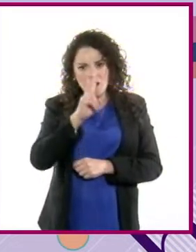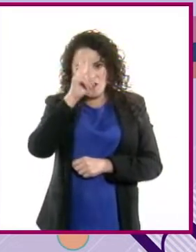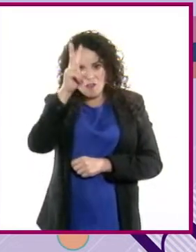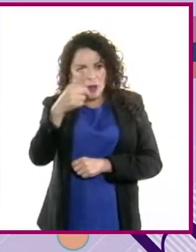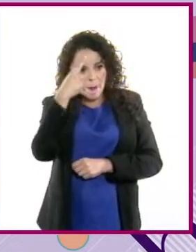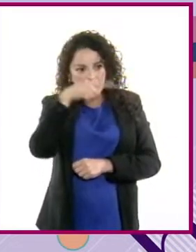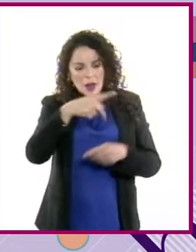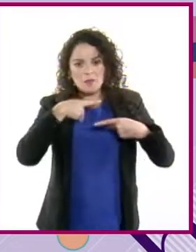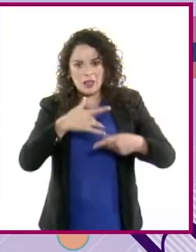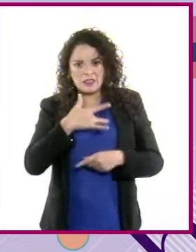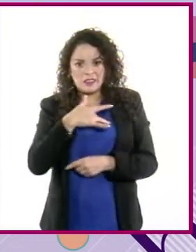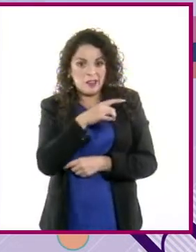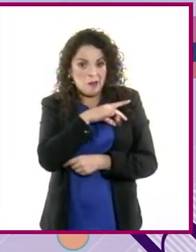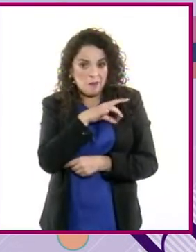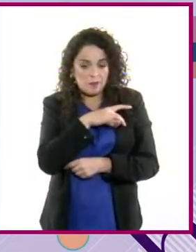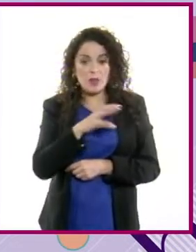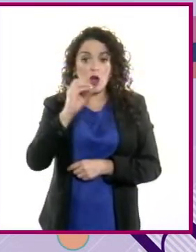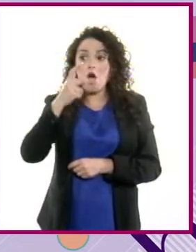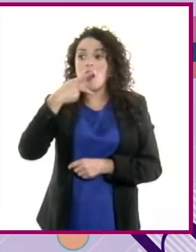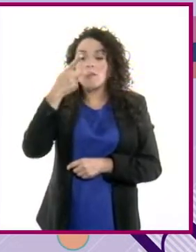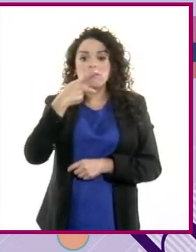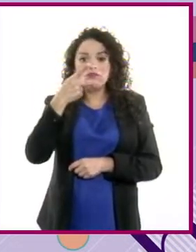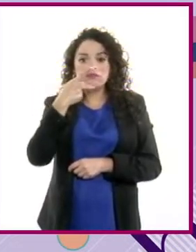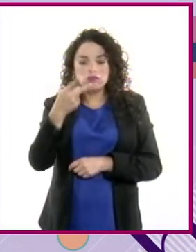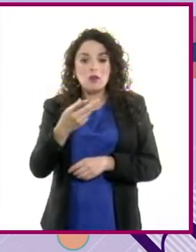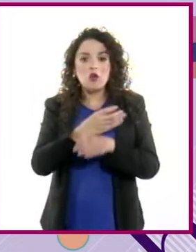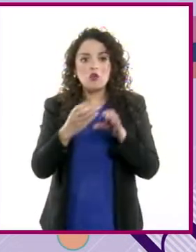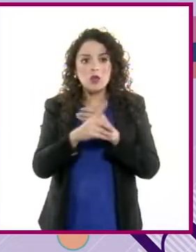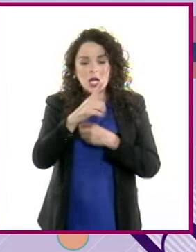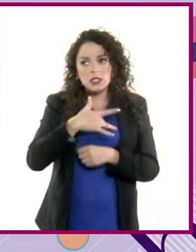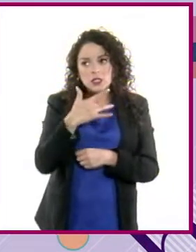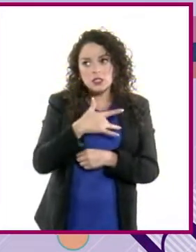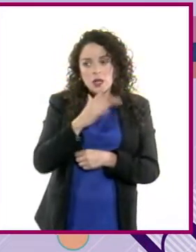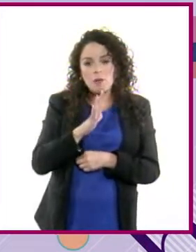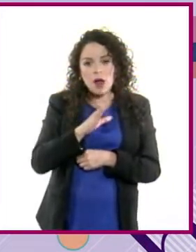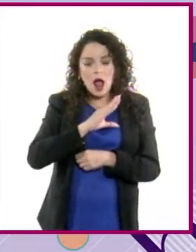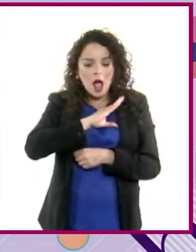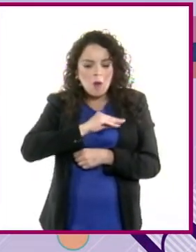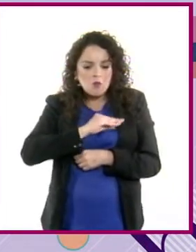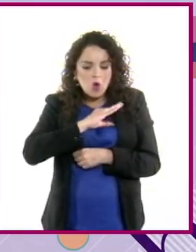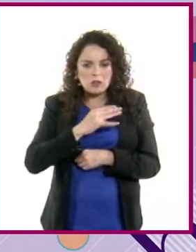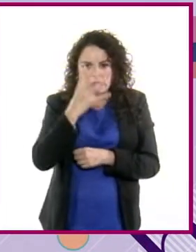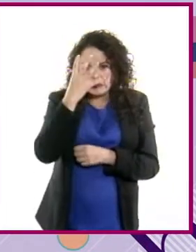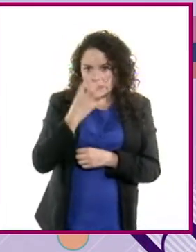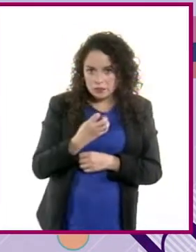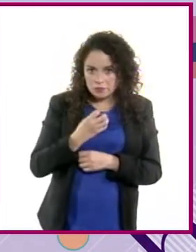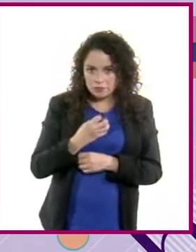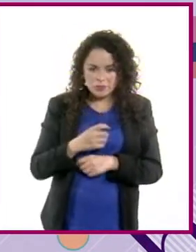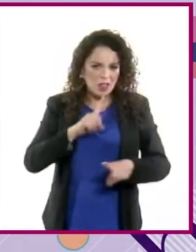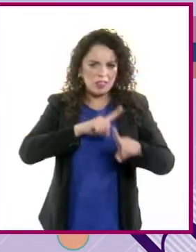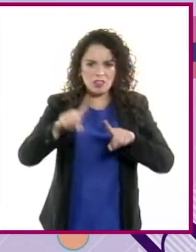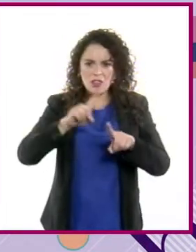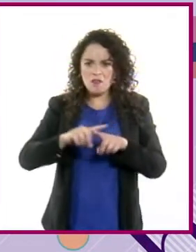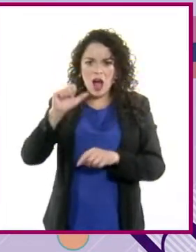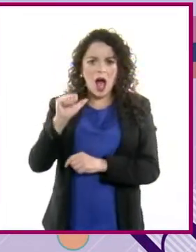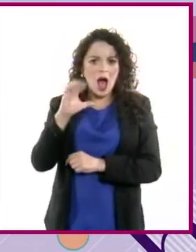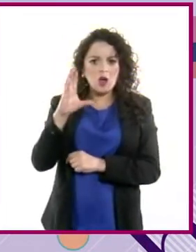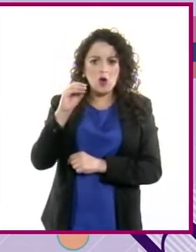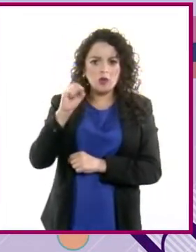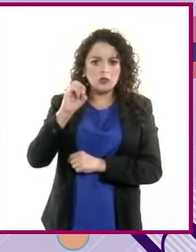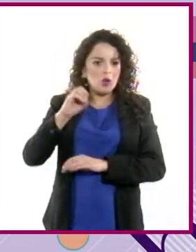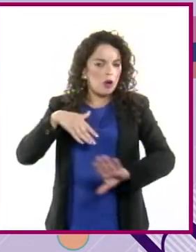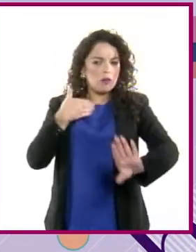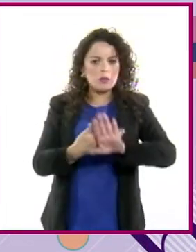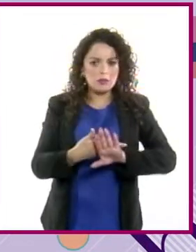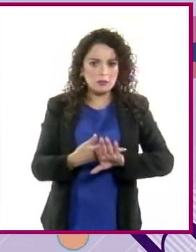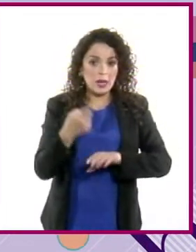chantaje emocional y acoso de cualquier tipo. Cualquier expresión de violencia, sea evidente o sutil,